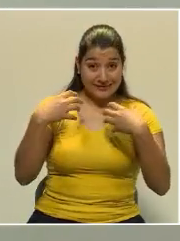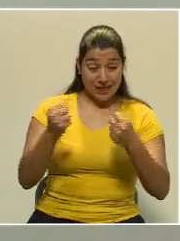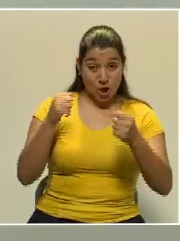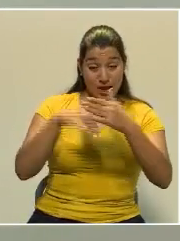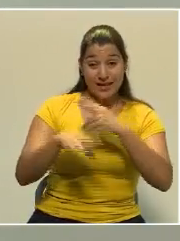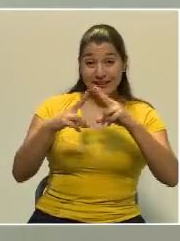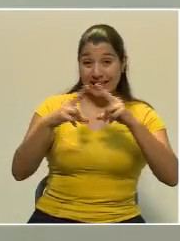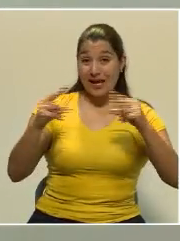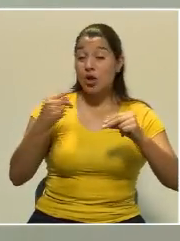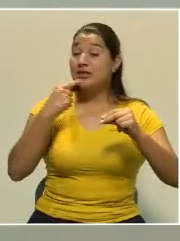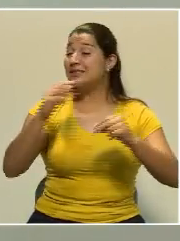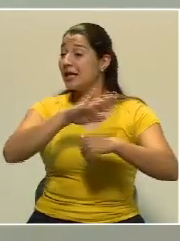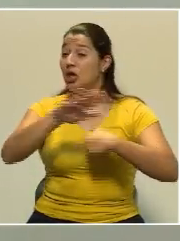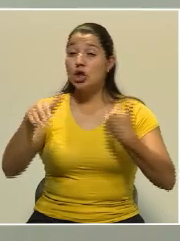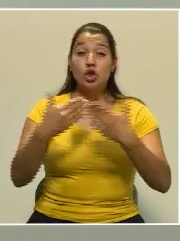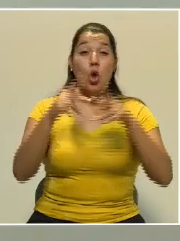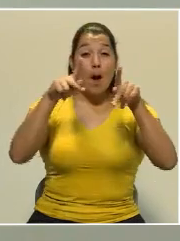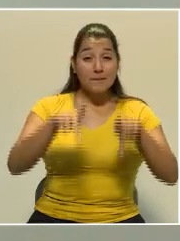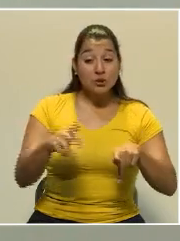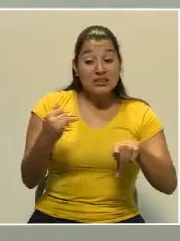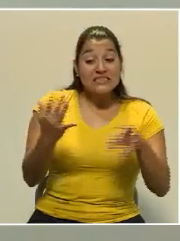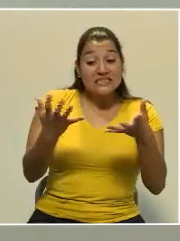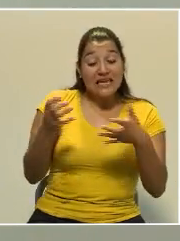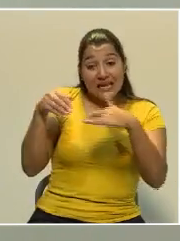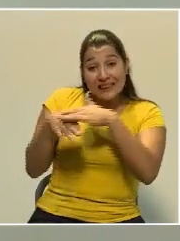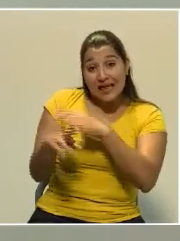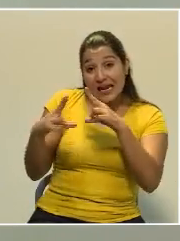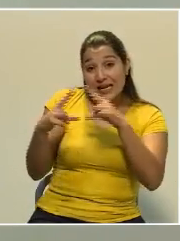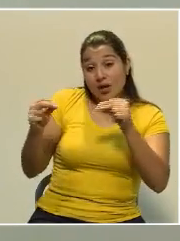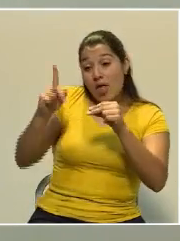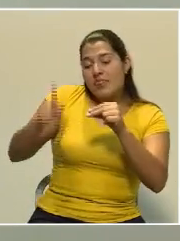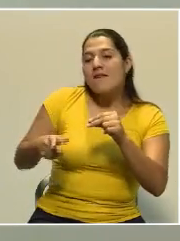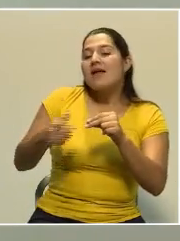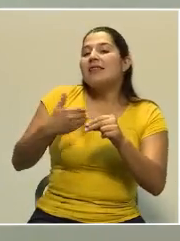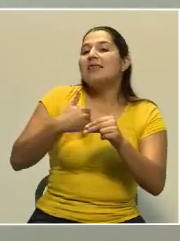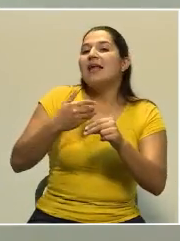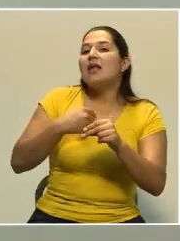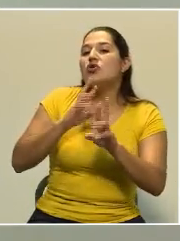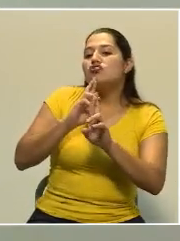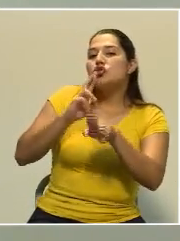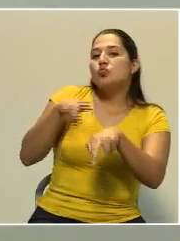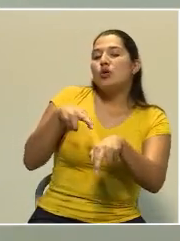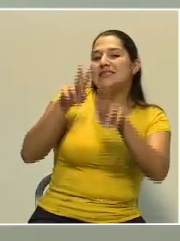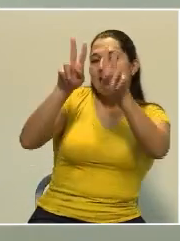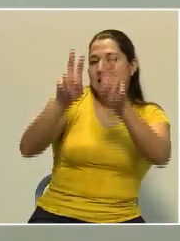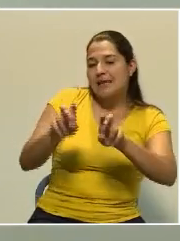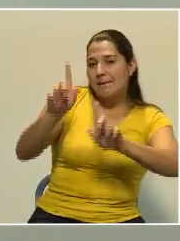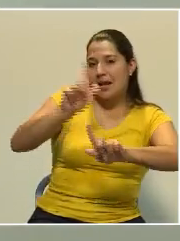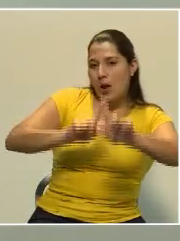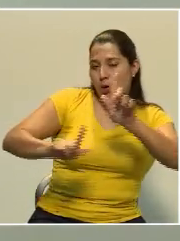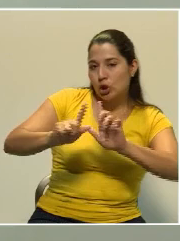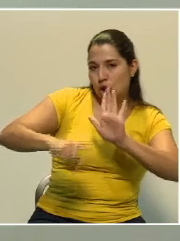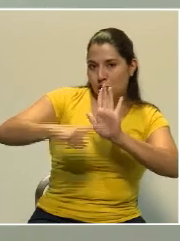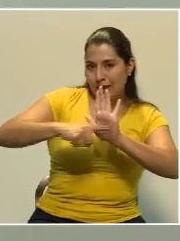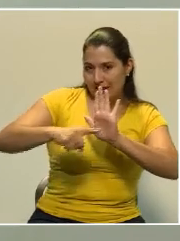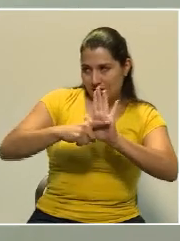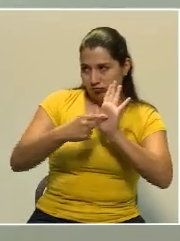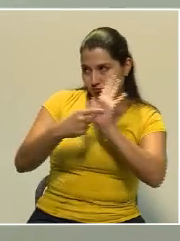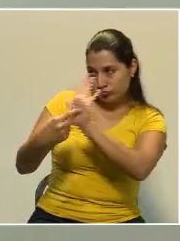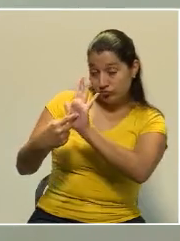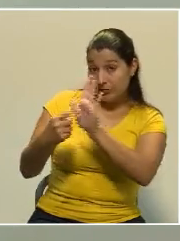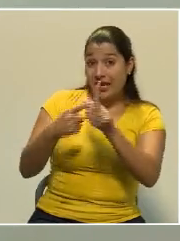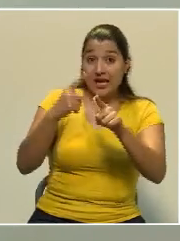todo viajero que desee ingresar a Nicaragua debe aportar el resultado de este examen de laboratorio. Así que indicamos a todas